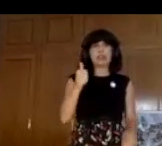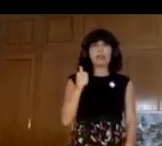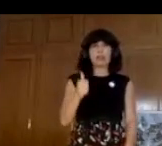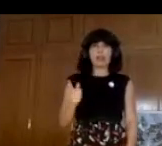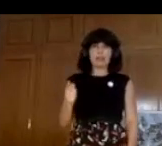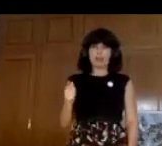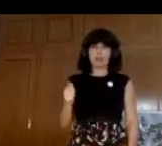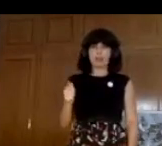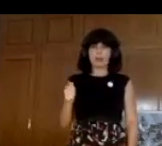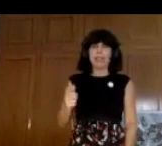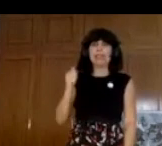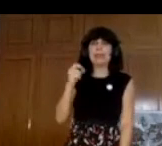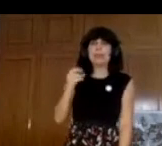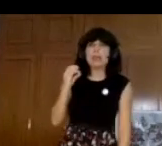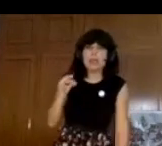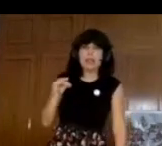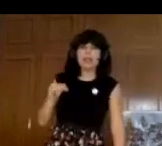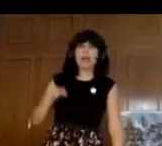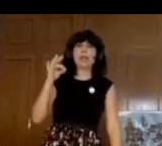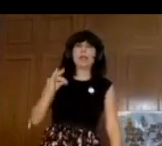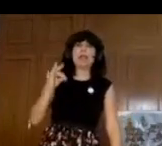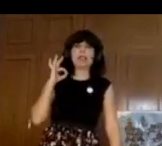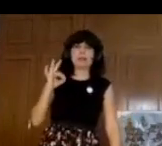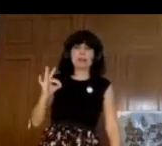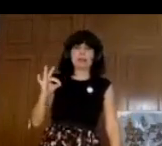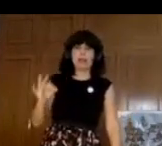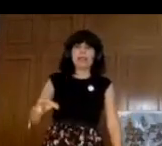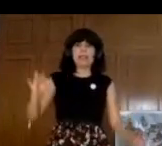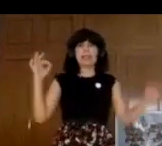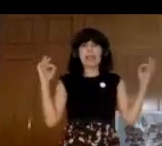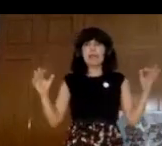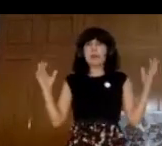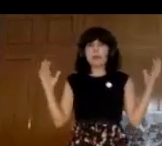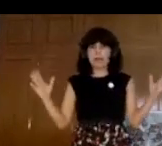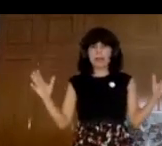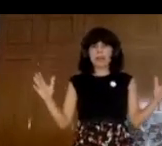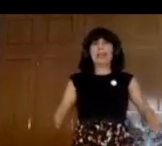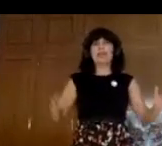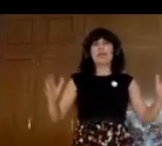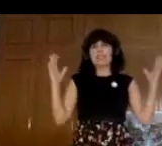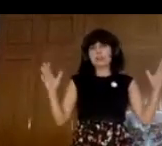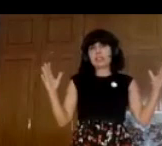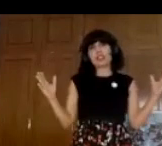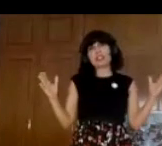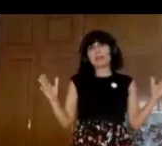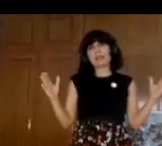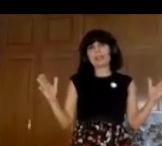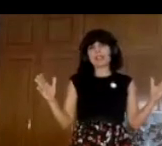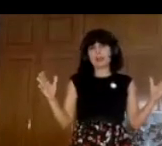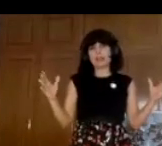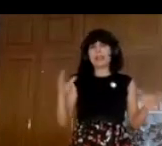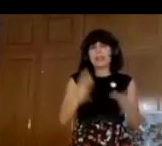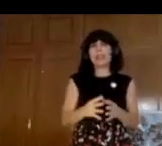emisor en tiempo real de información. El tiempo real lo aporta el smartphone y es tan brutal que muchísimas cosas que